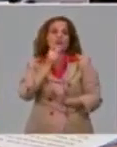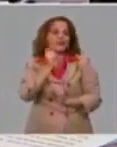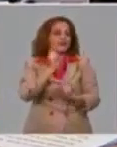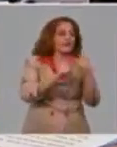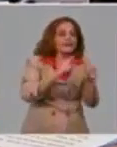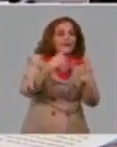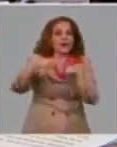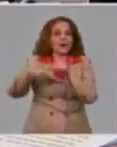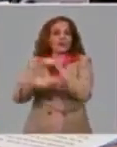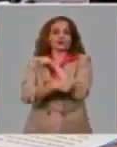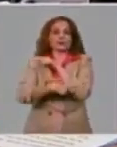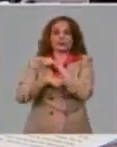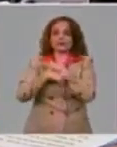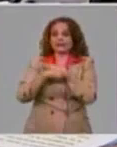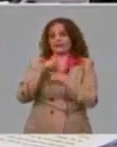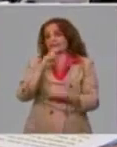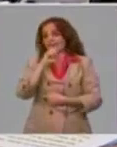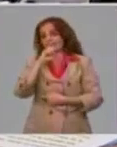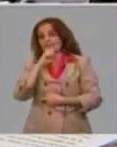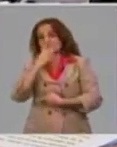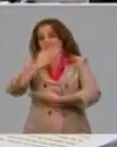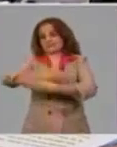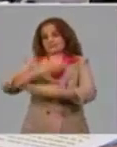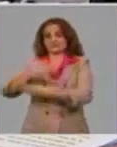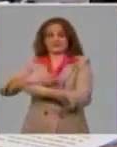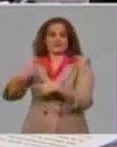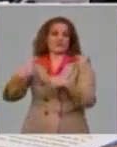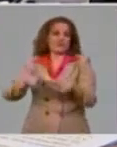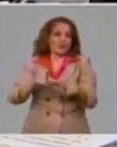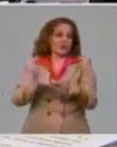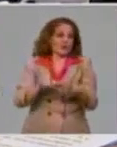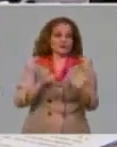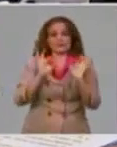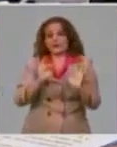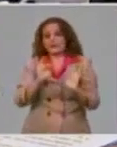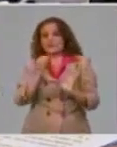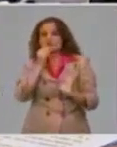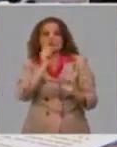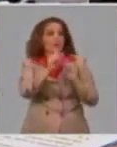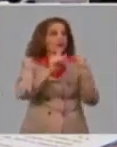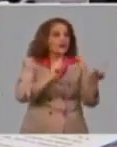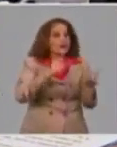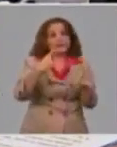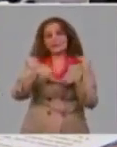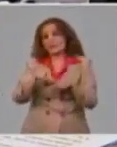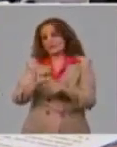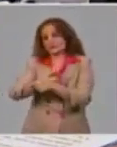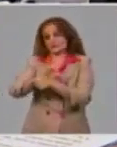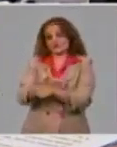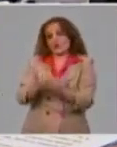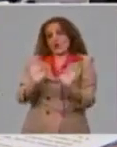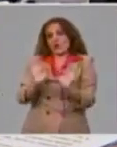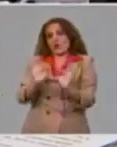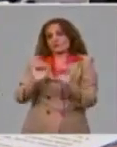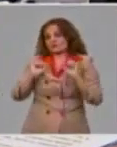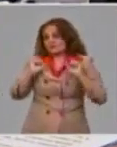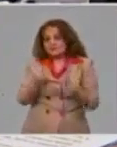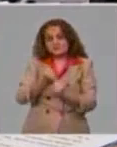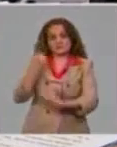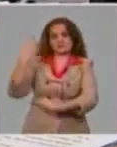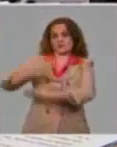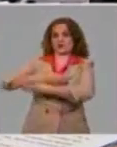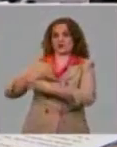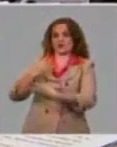vez más complicada en medio de estas circunstancias de ruptura de las cadenas globales de comercio, de bloqueo, como usted dice, recrudecido, ¿cómo se